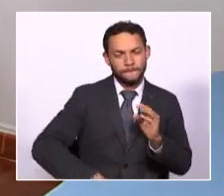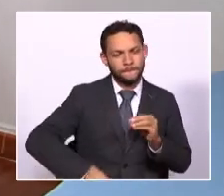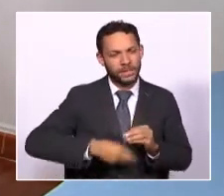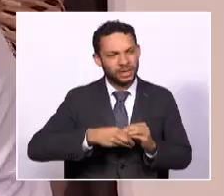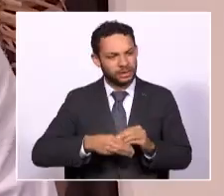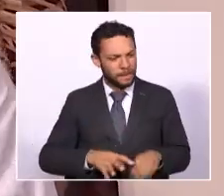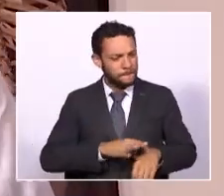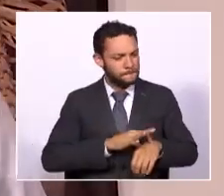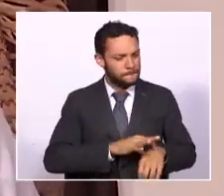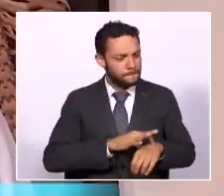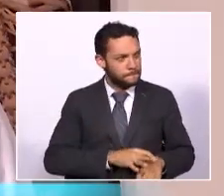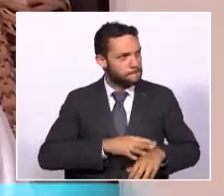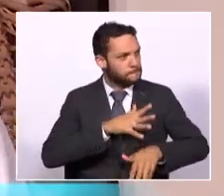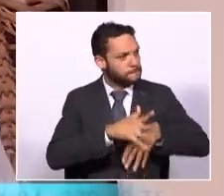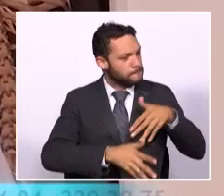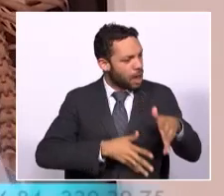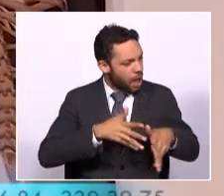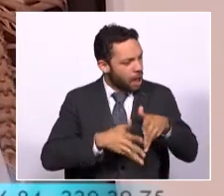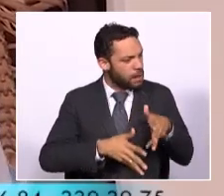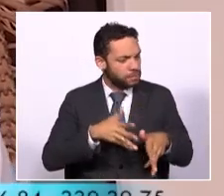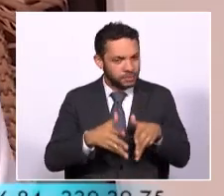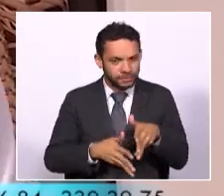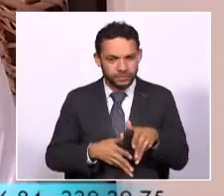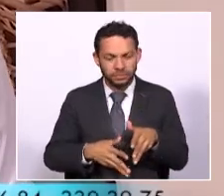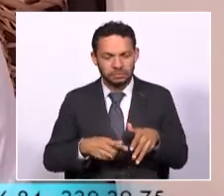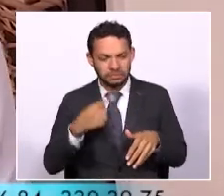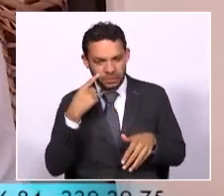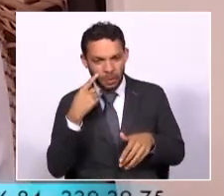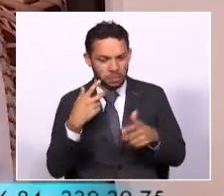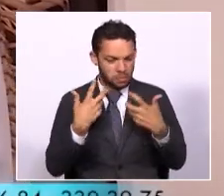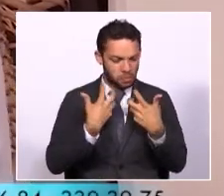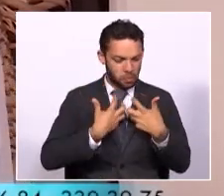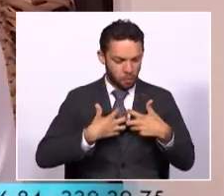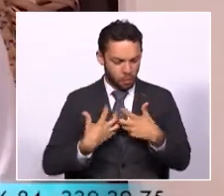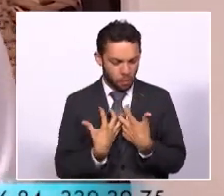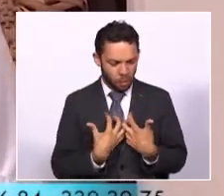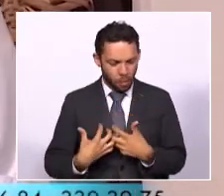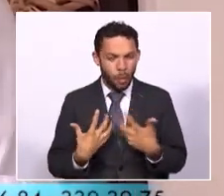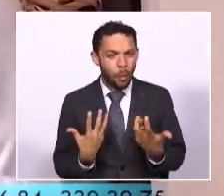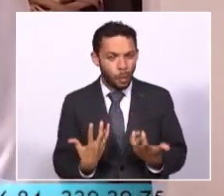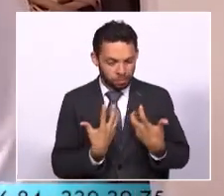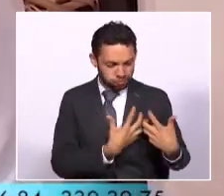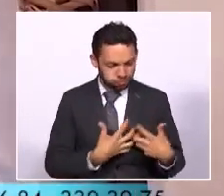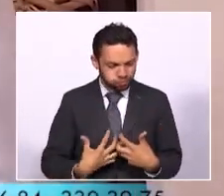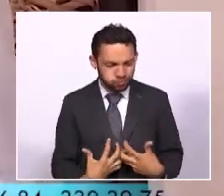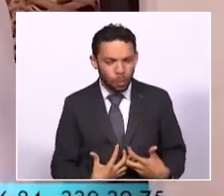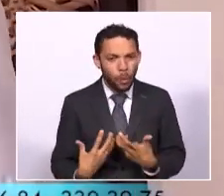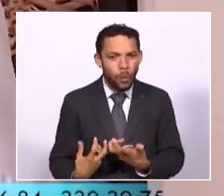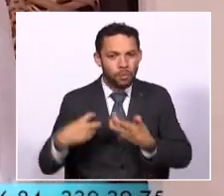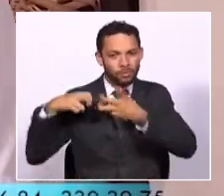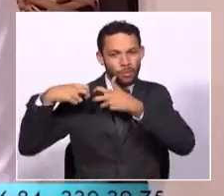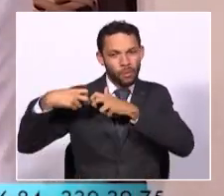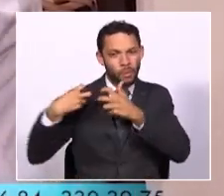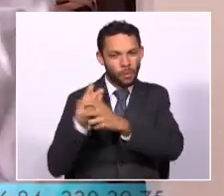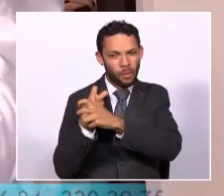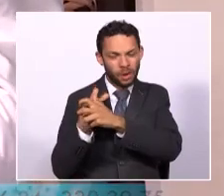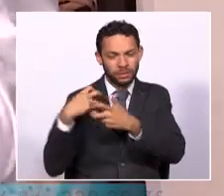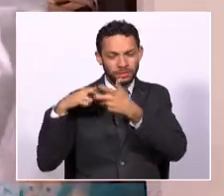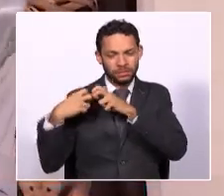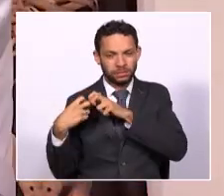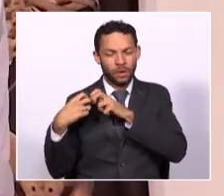ven ustedes en sus casas, que este pliegue está más alto que el otro, que esto está el hombro más caído, que tiene la cabeza